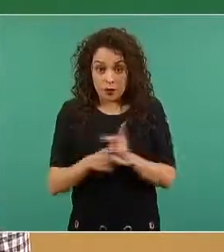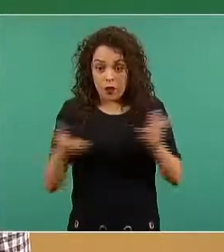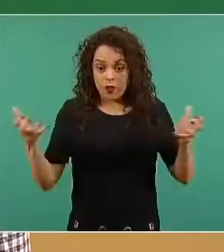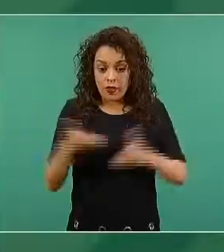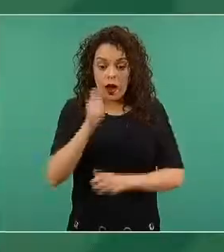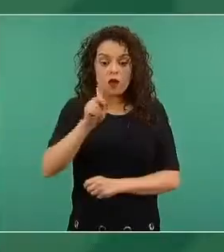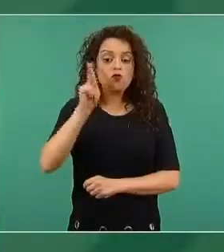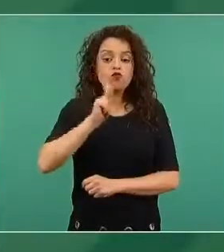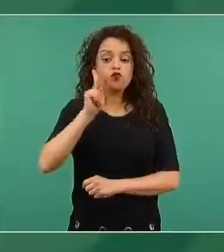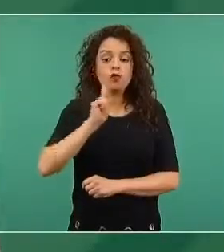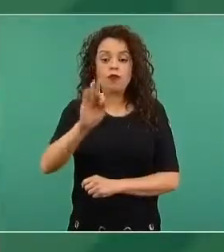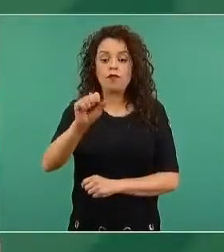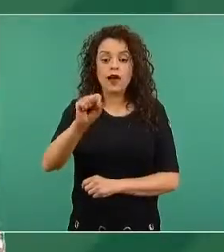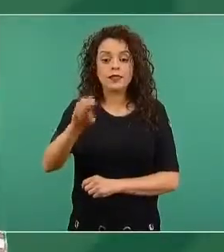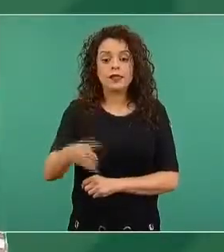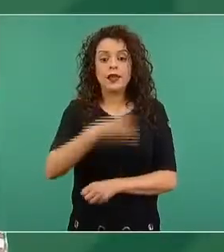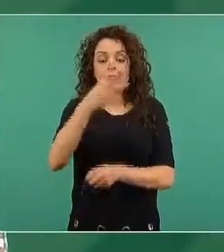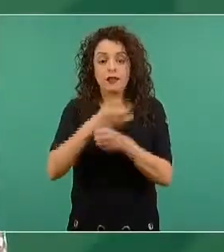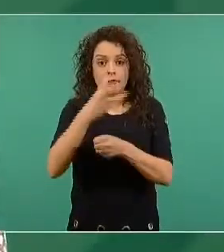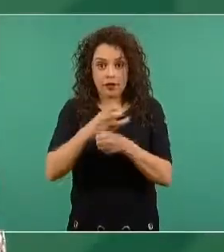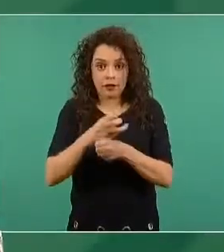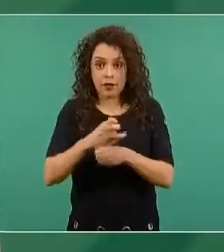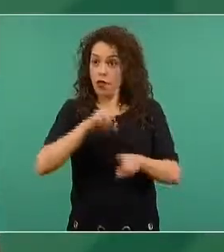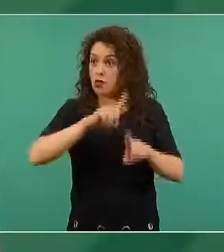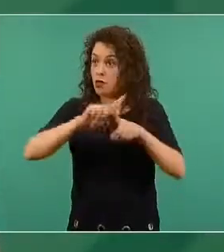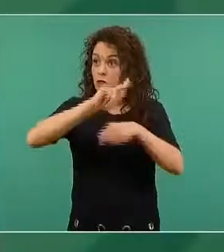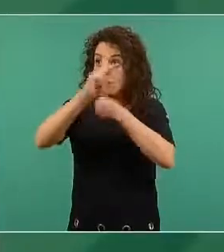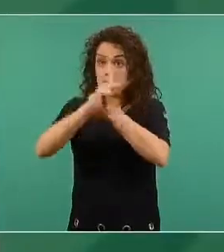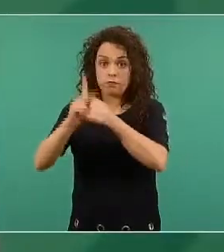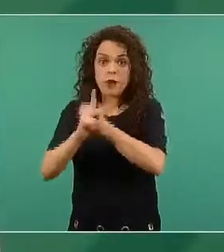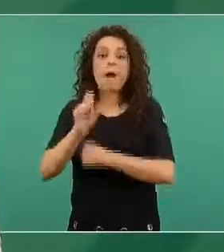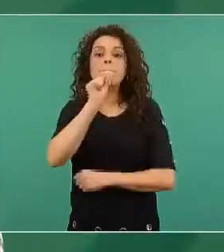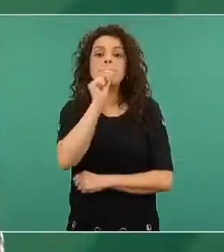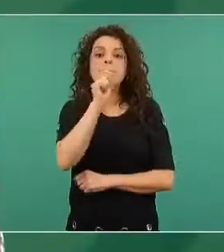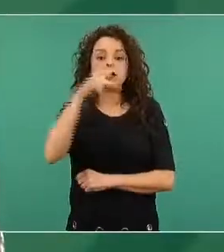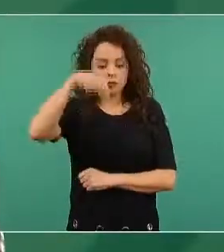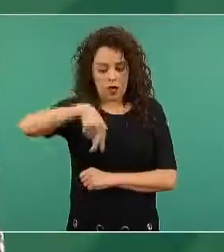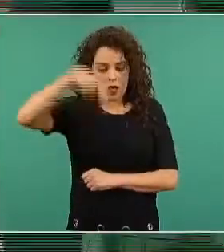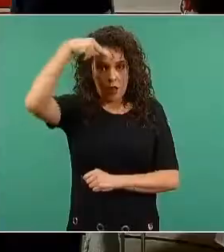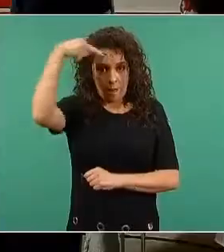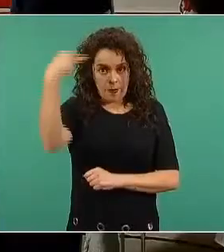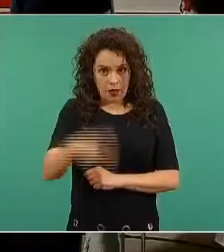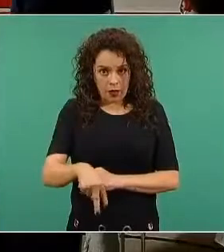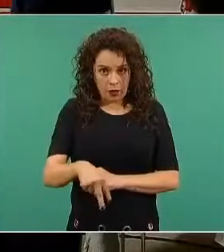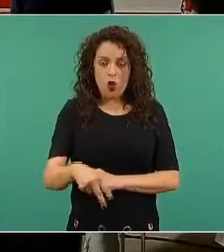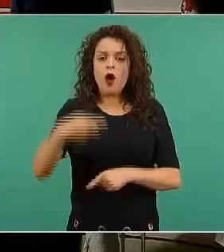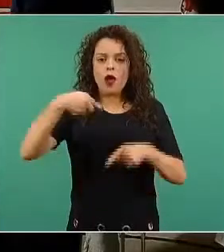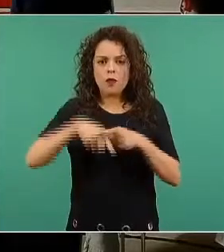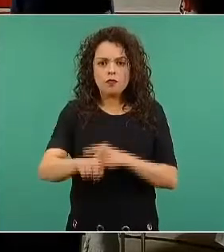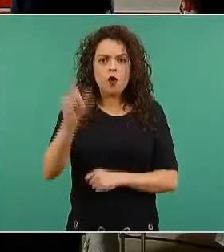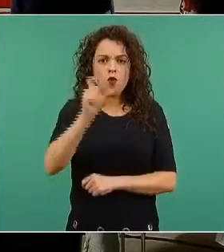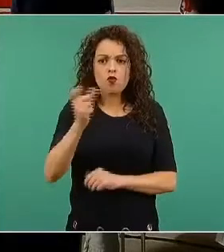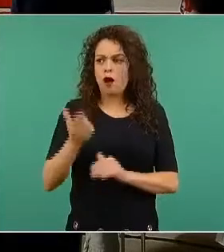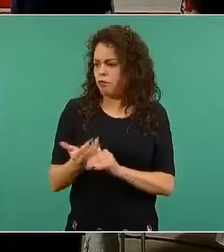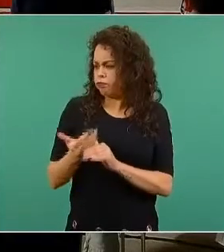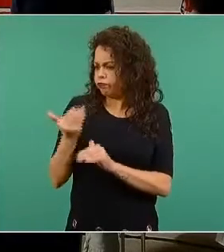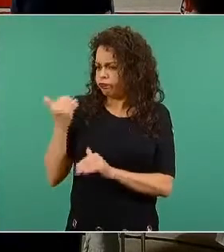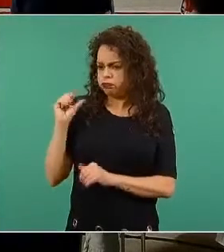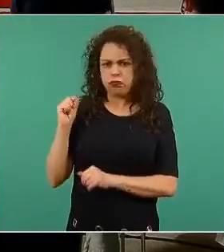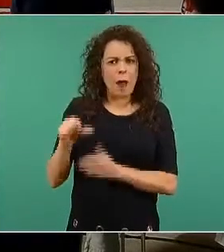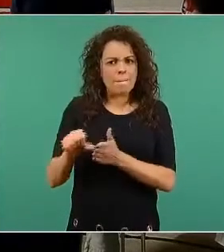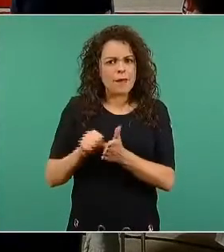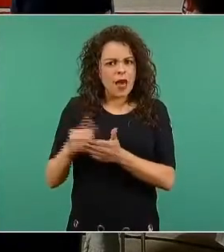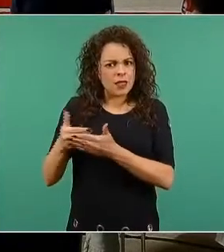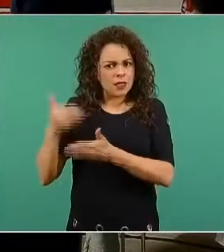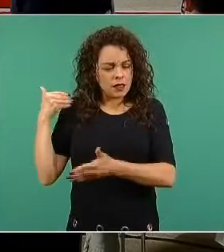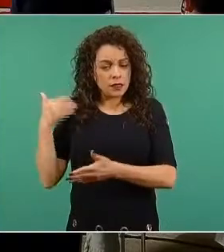ensayo clínico fase 3 en varios países, incluido México. Arrancó hace un par de meses, en este momento